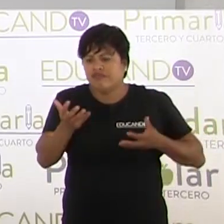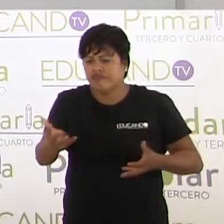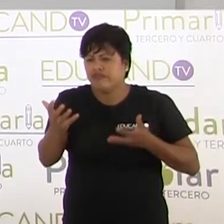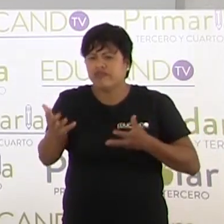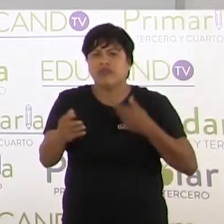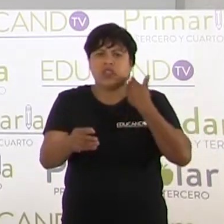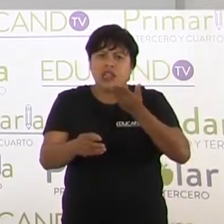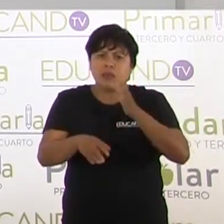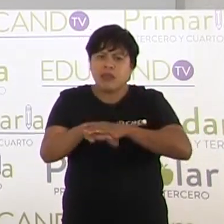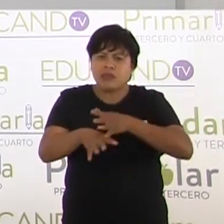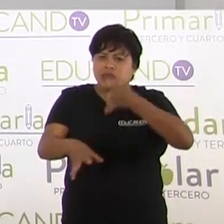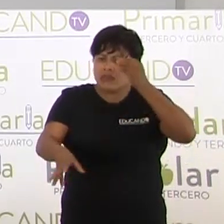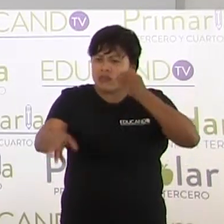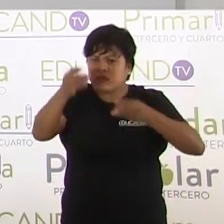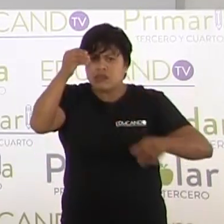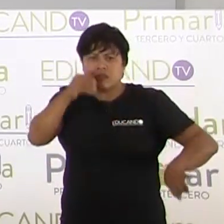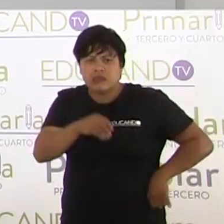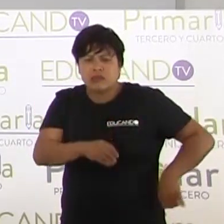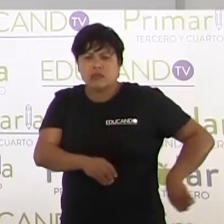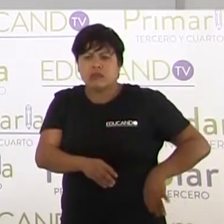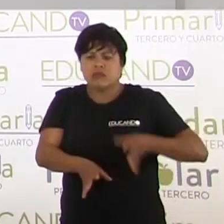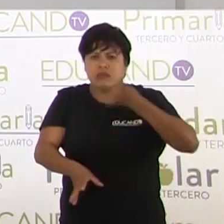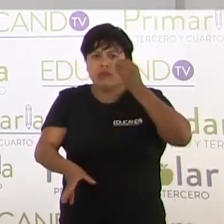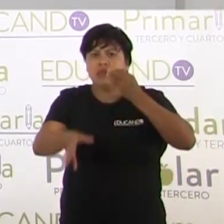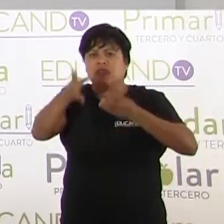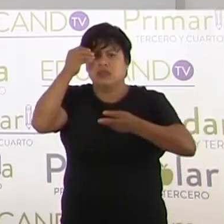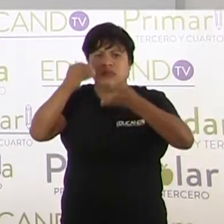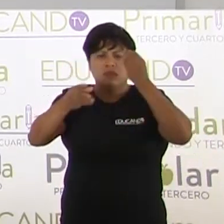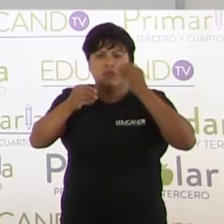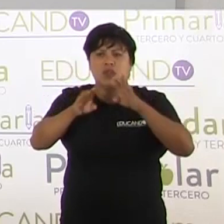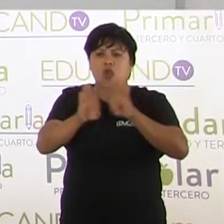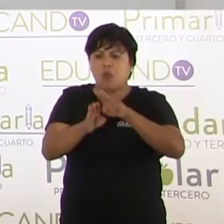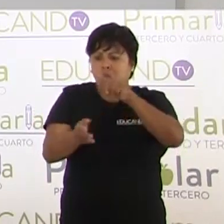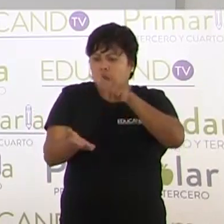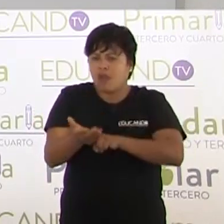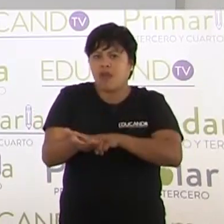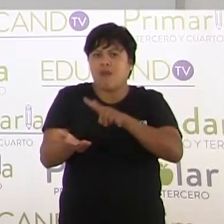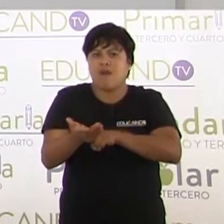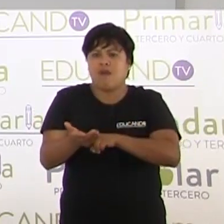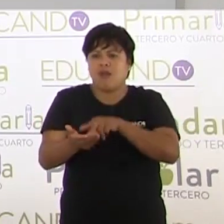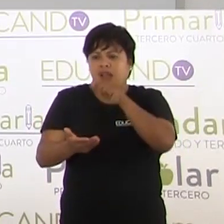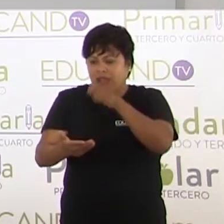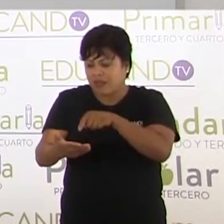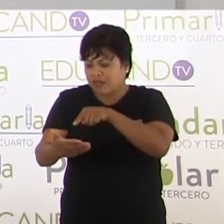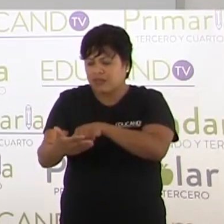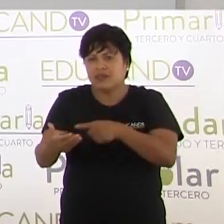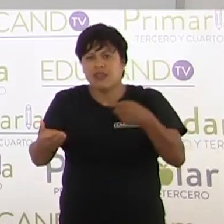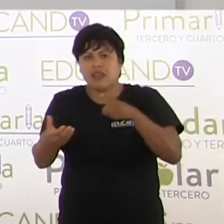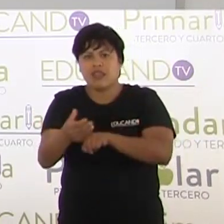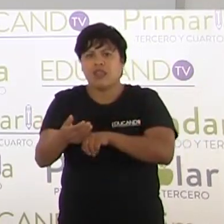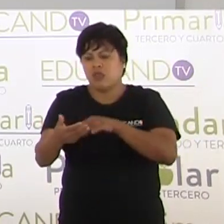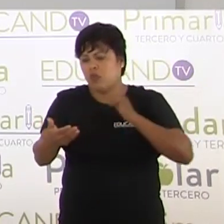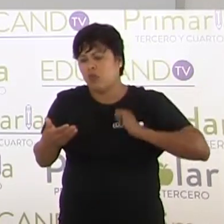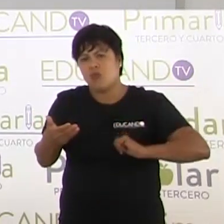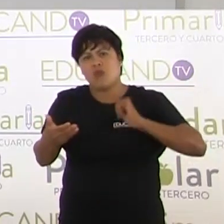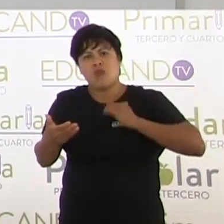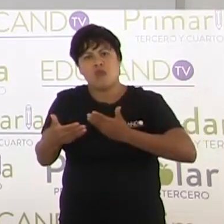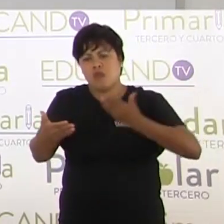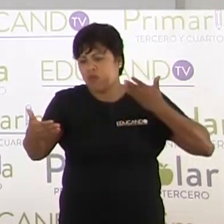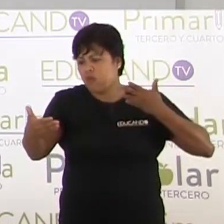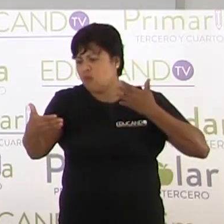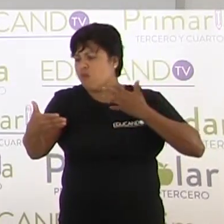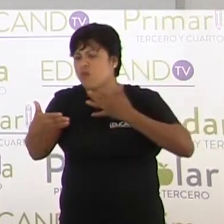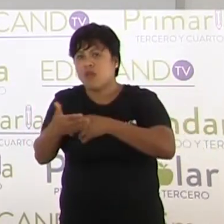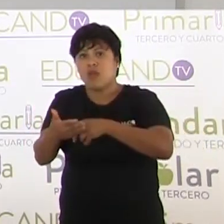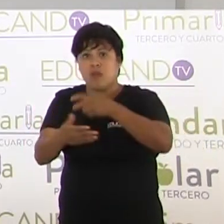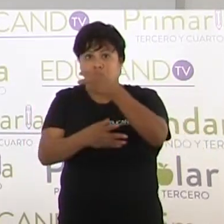apetito, esa visión de valorar lo que se está desarrollando en la época. Y por eso